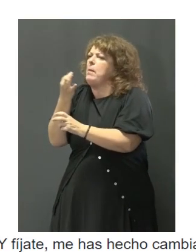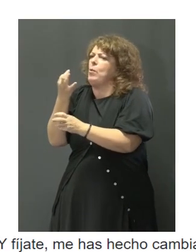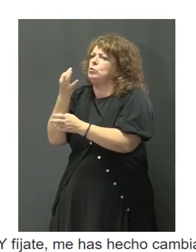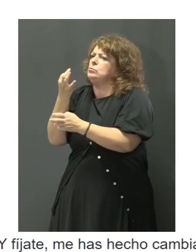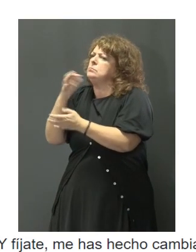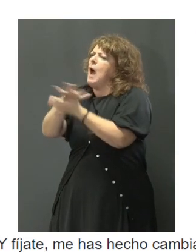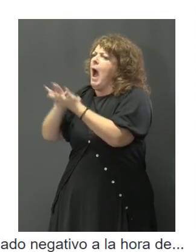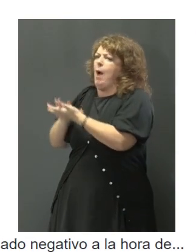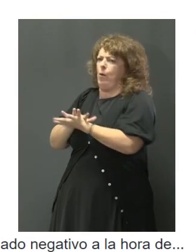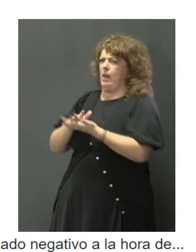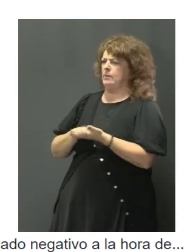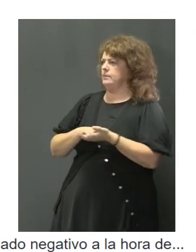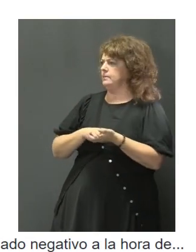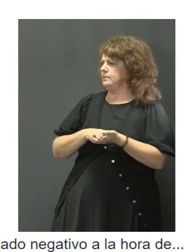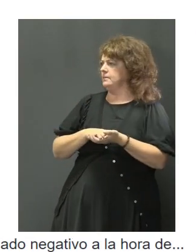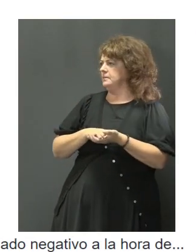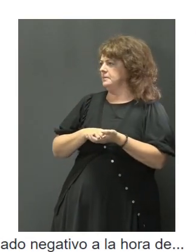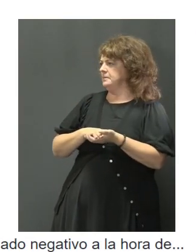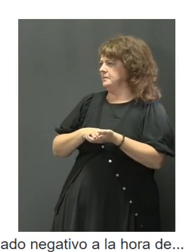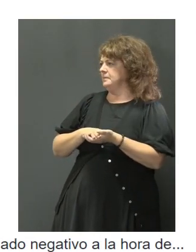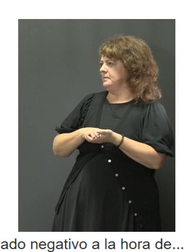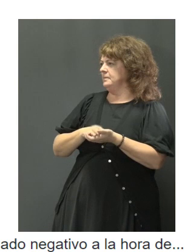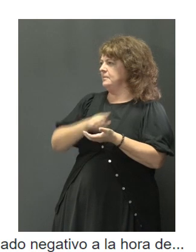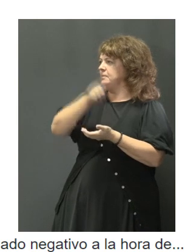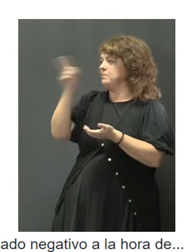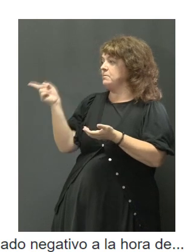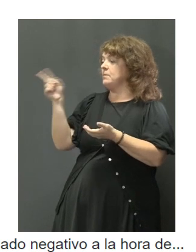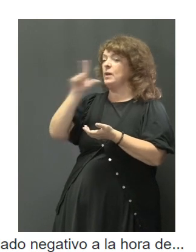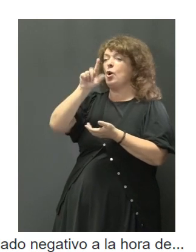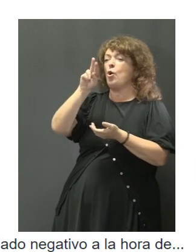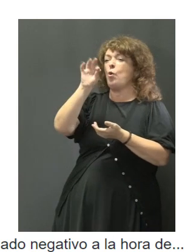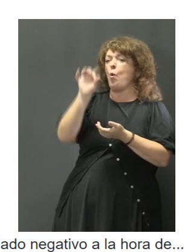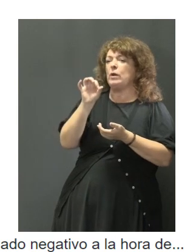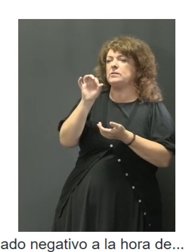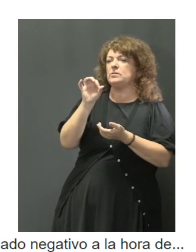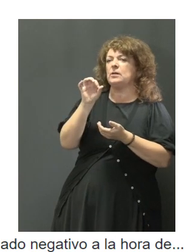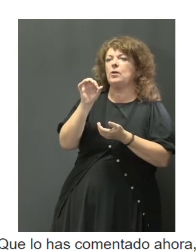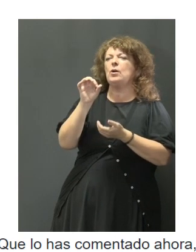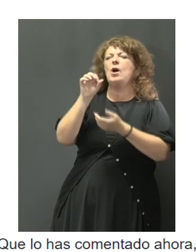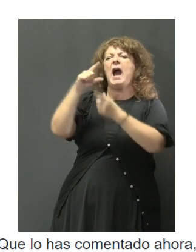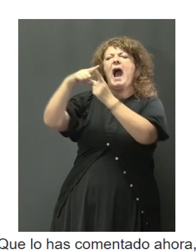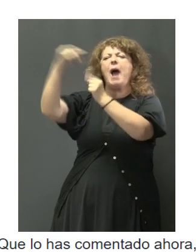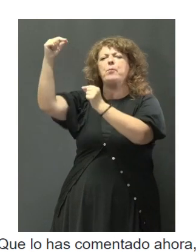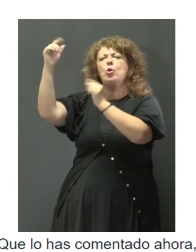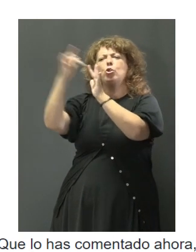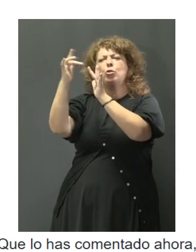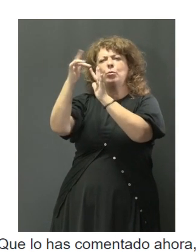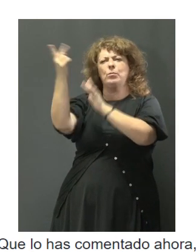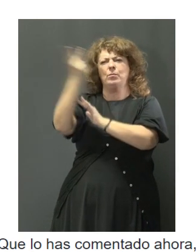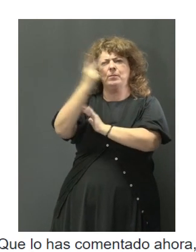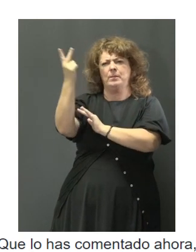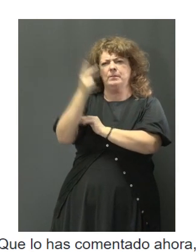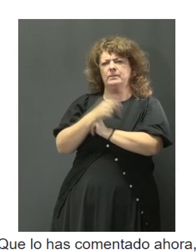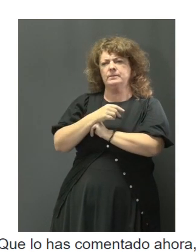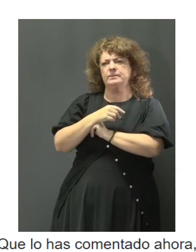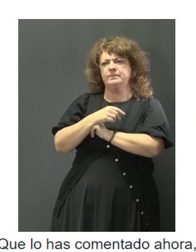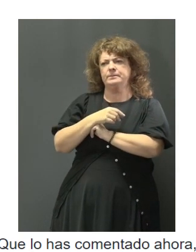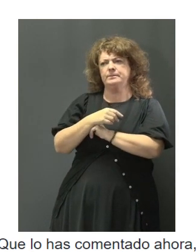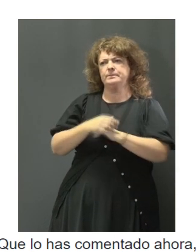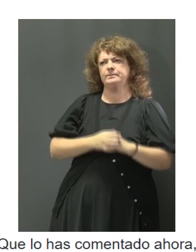Efectivamente. Bueno, Luis, que comentabas también la colaboración que estáis realizando con Japón, me estaba acordando